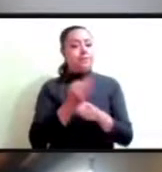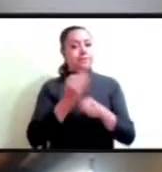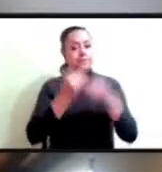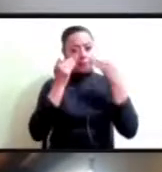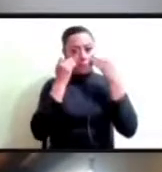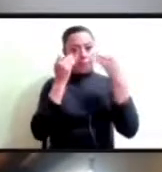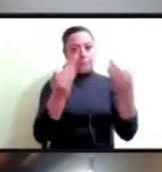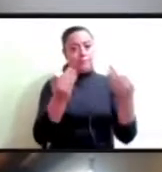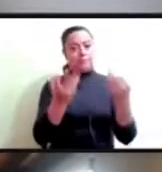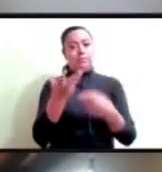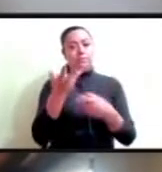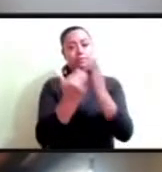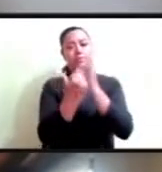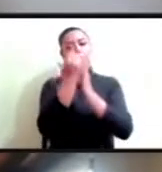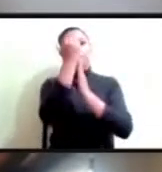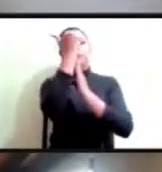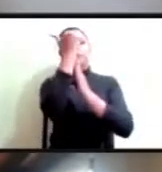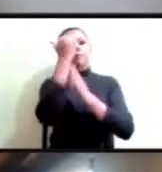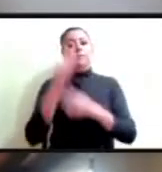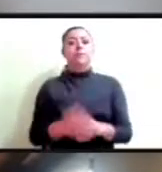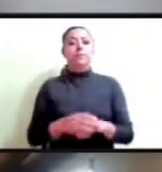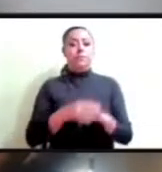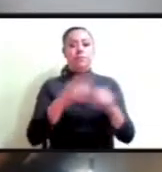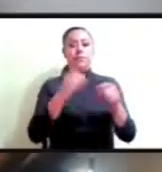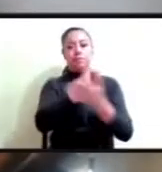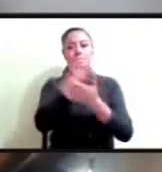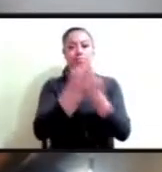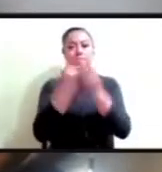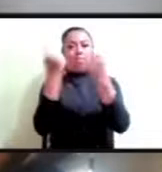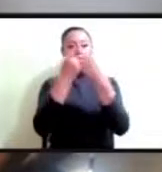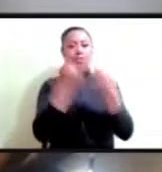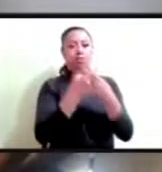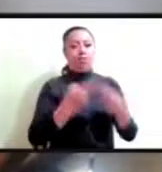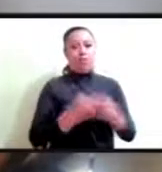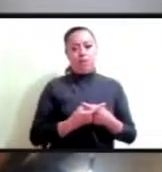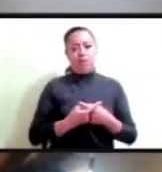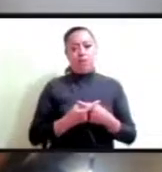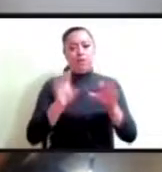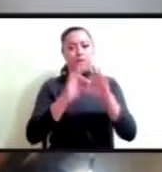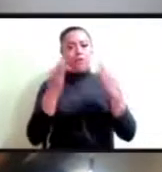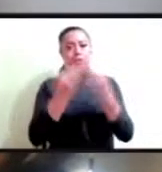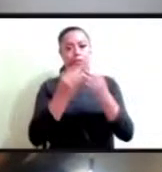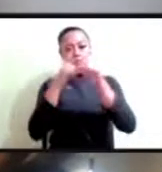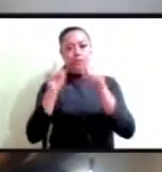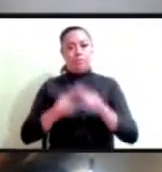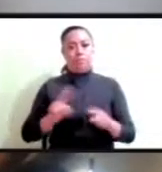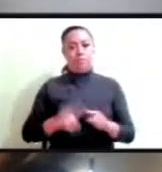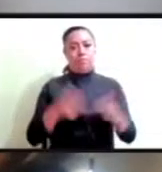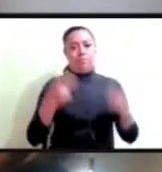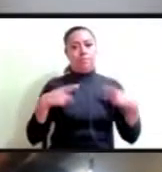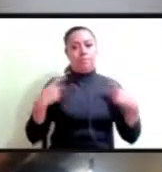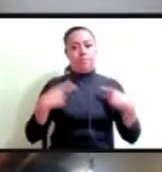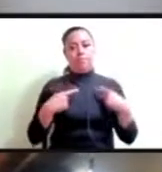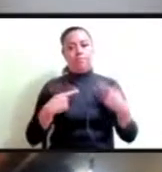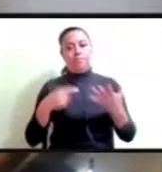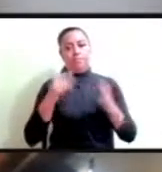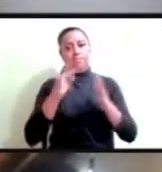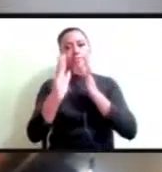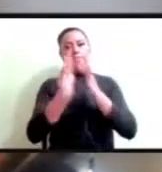la incidencia de los delitos de robo a mano armada a peatones. Asimismo, el diputado